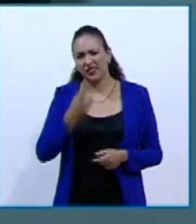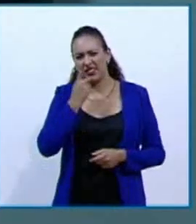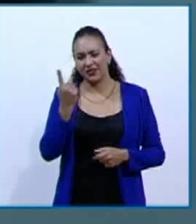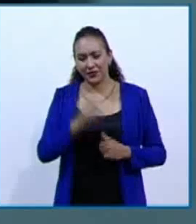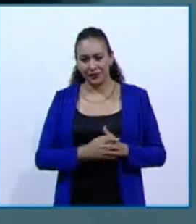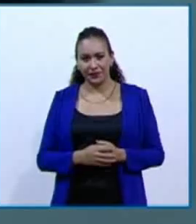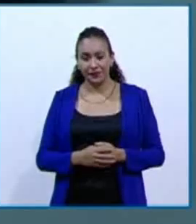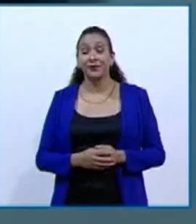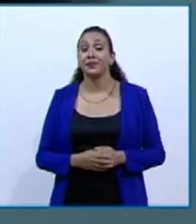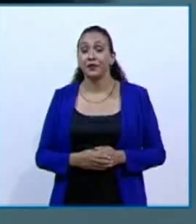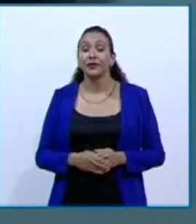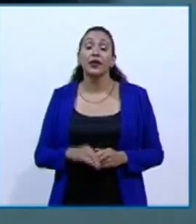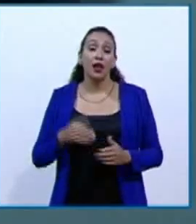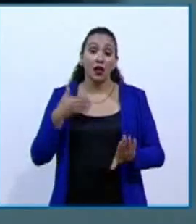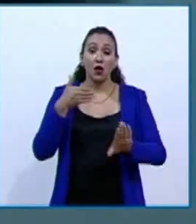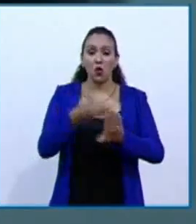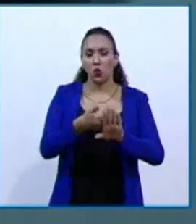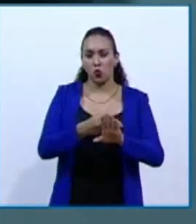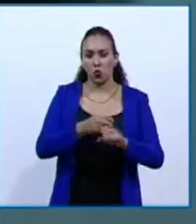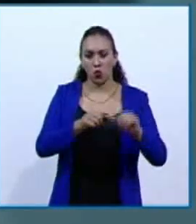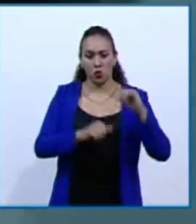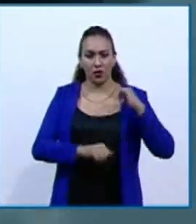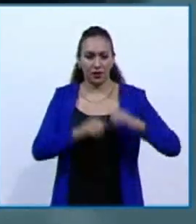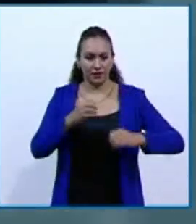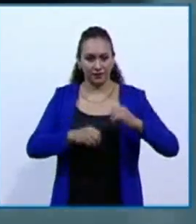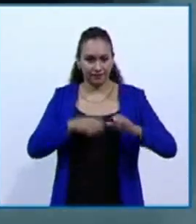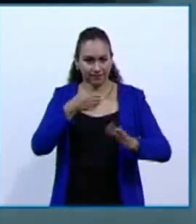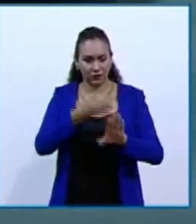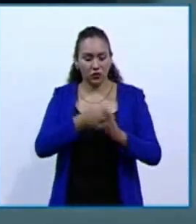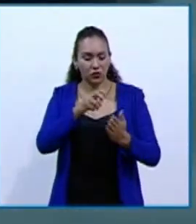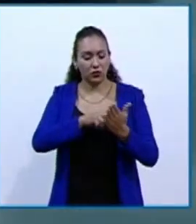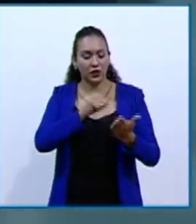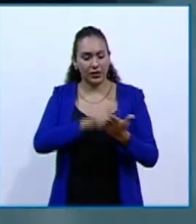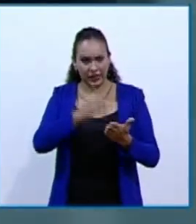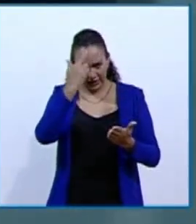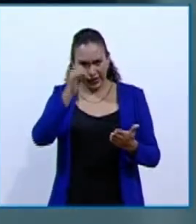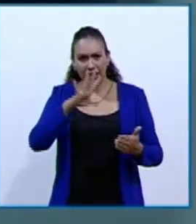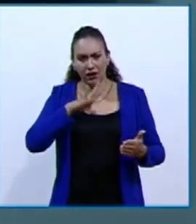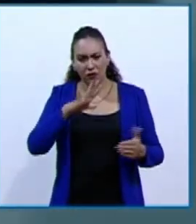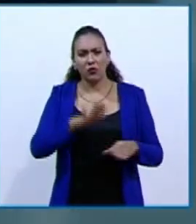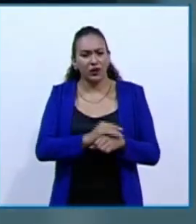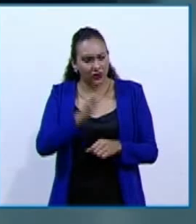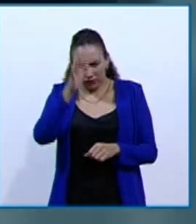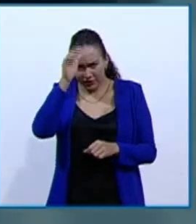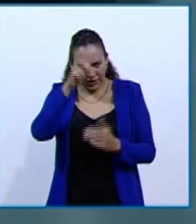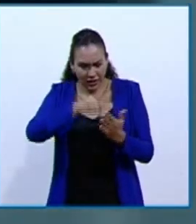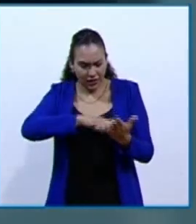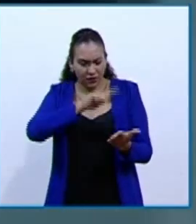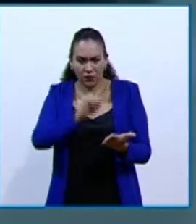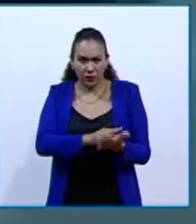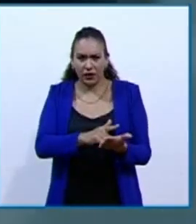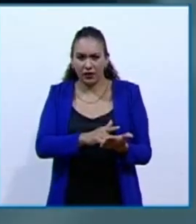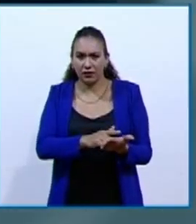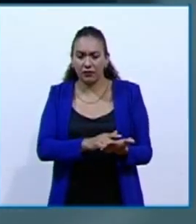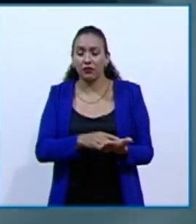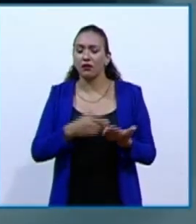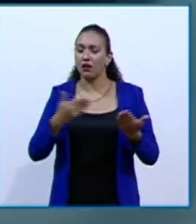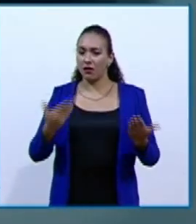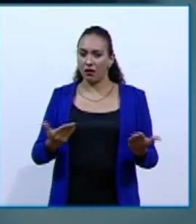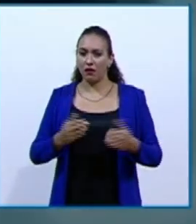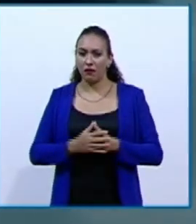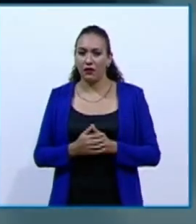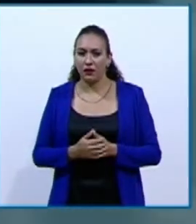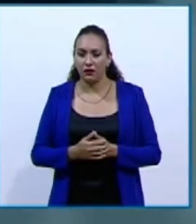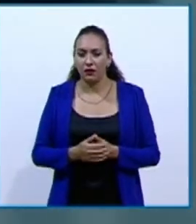anunciado en contra de la reforma judicial son legítimas y razonables, por lo que sostener que el poder reformador de la Constitución no tiene